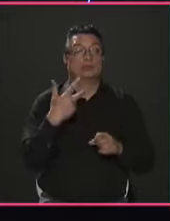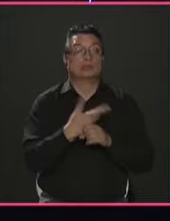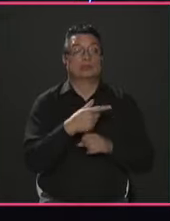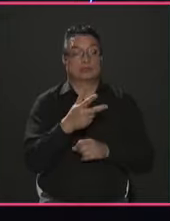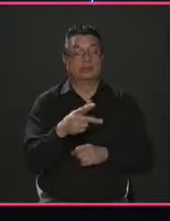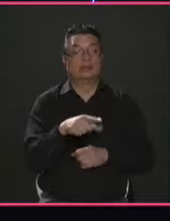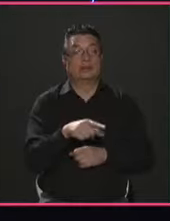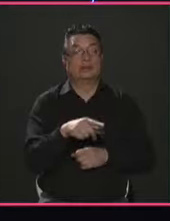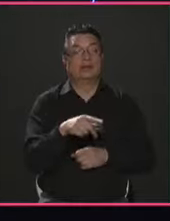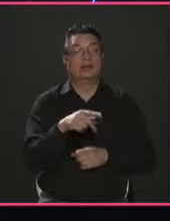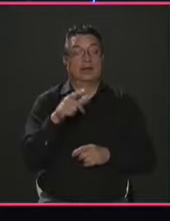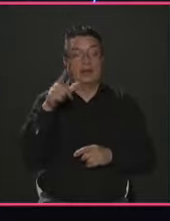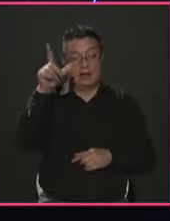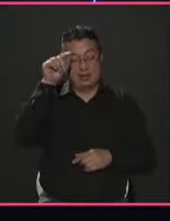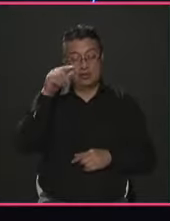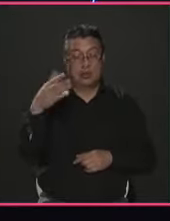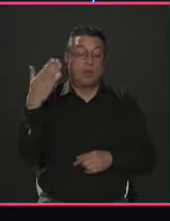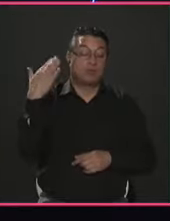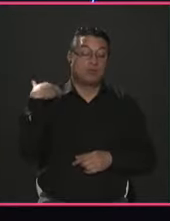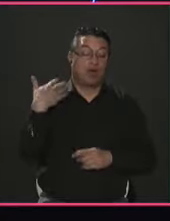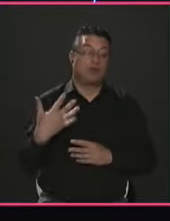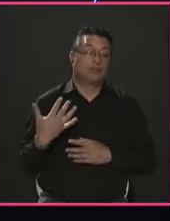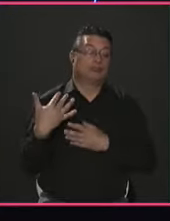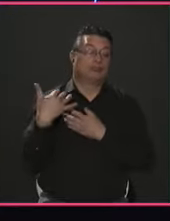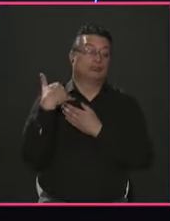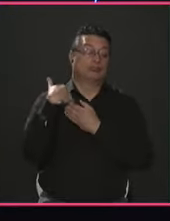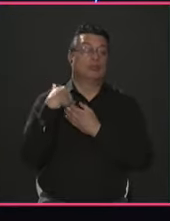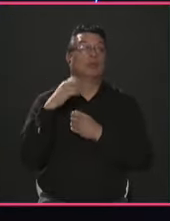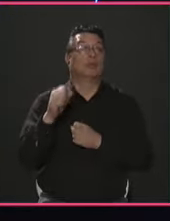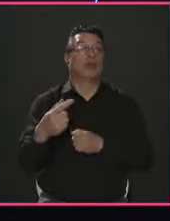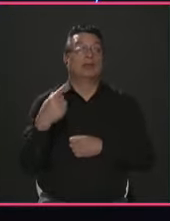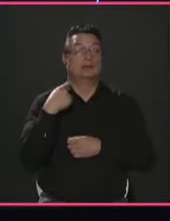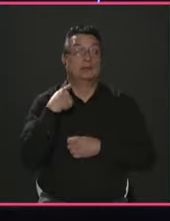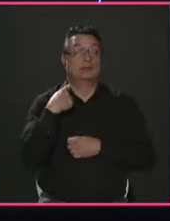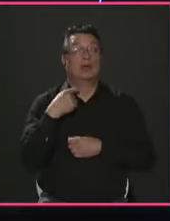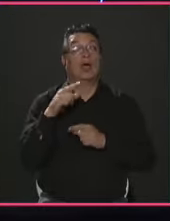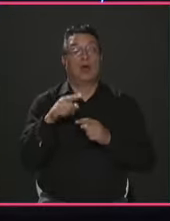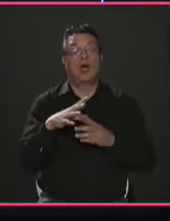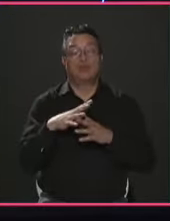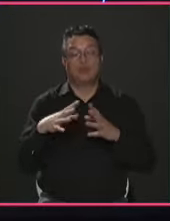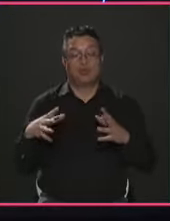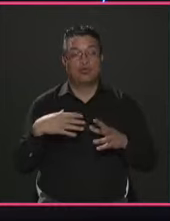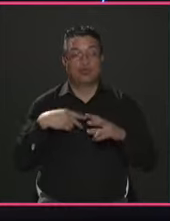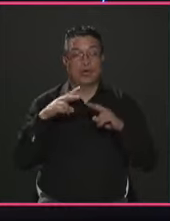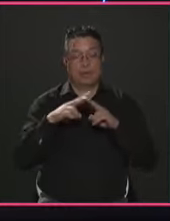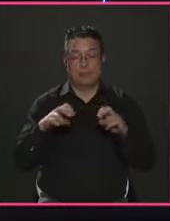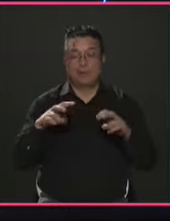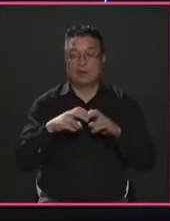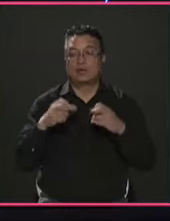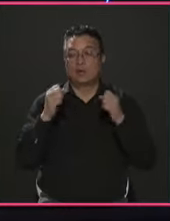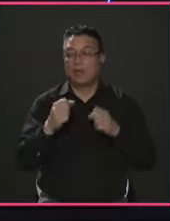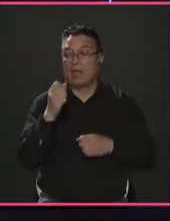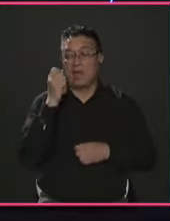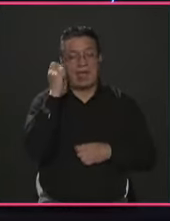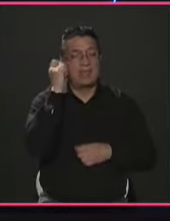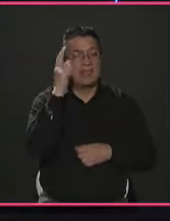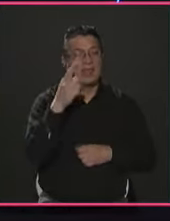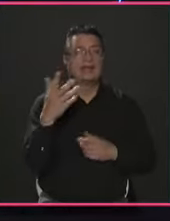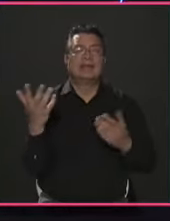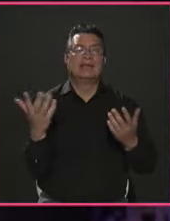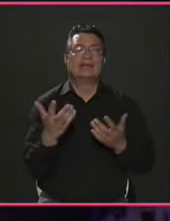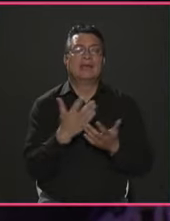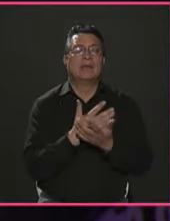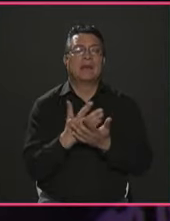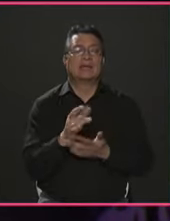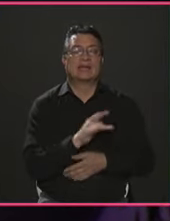ratón y eso llega a sus pulmones se puede infectar y de hecho se ha hecho bastantes investigaciones para poder entender exactamente qué es lo que